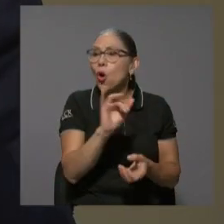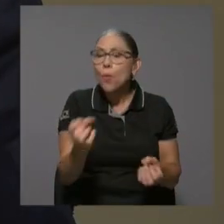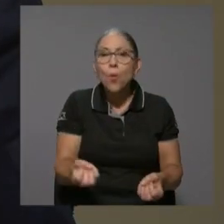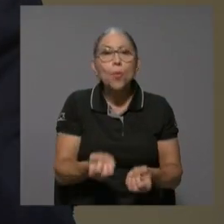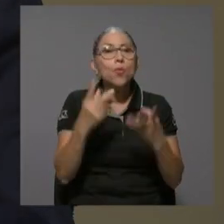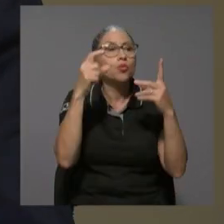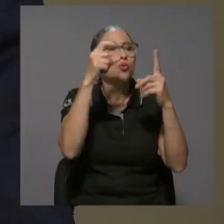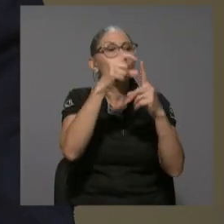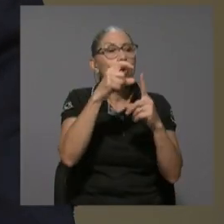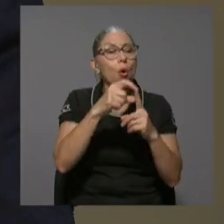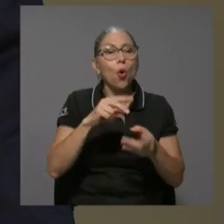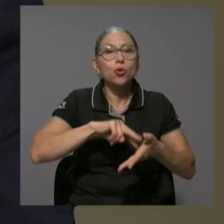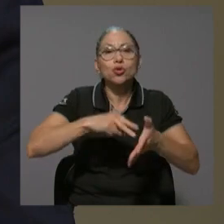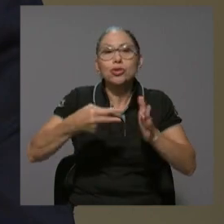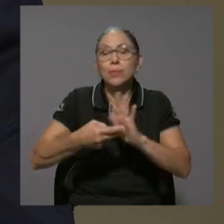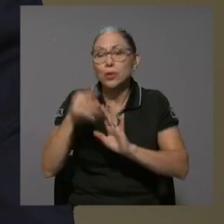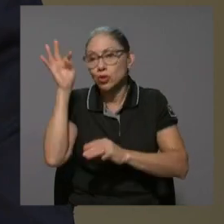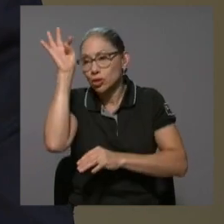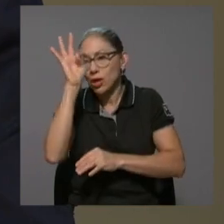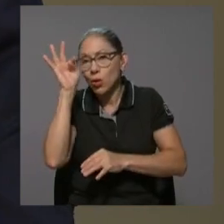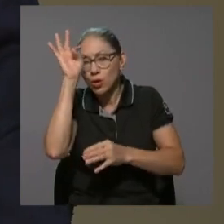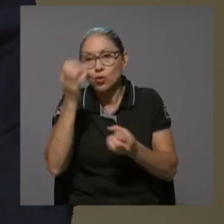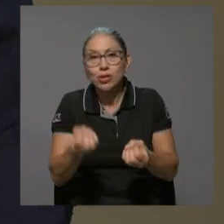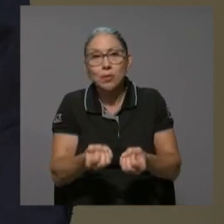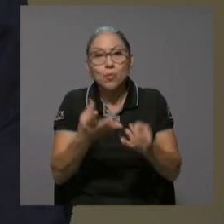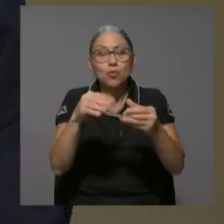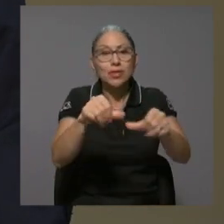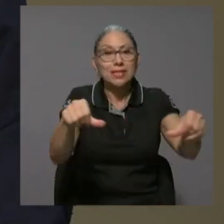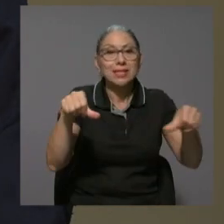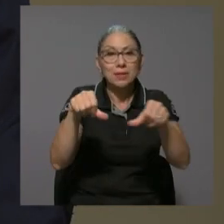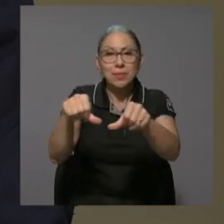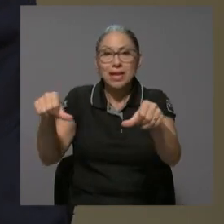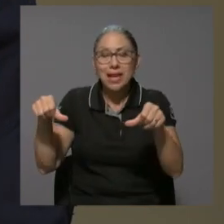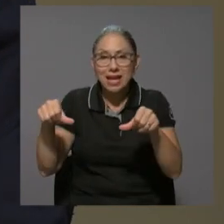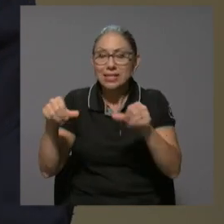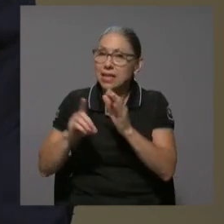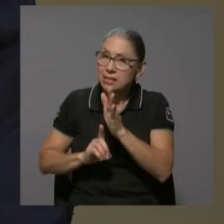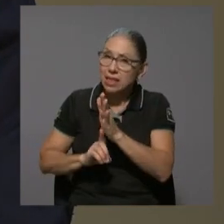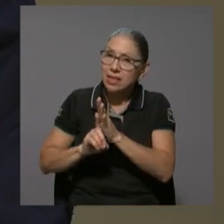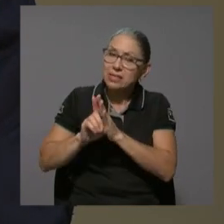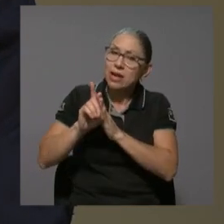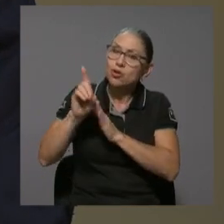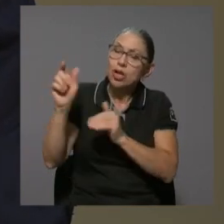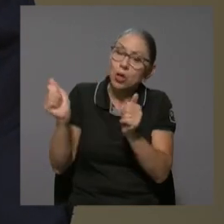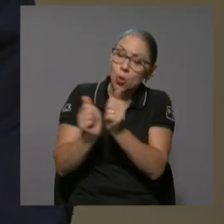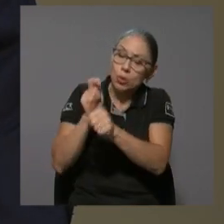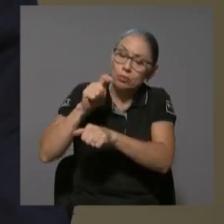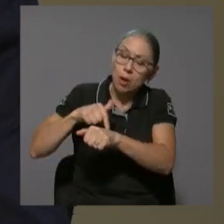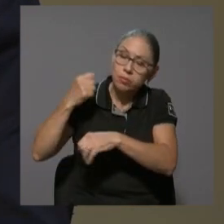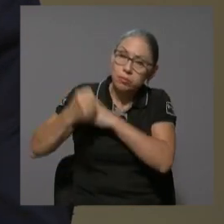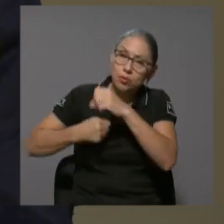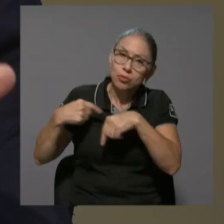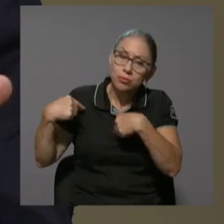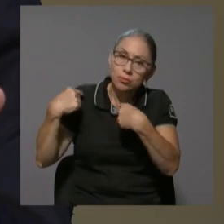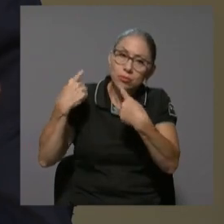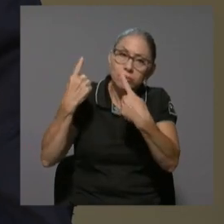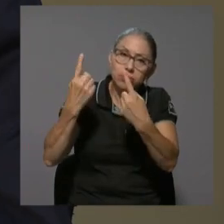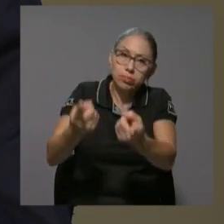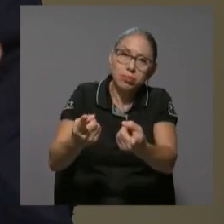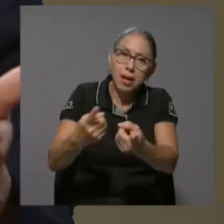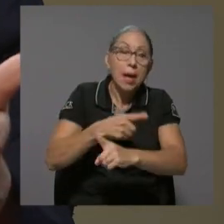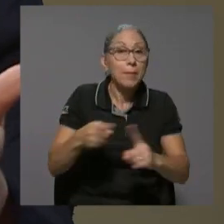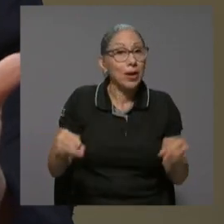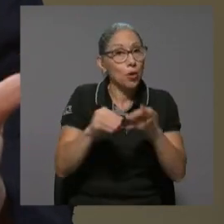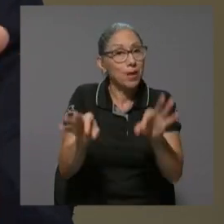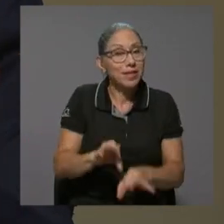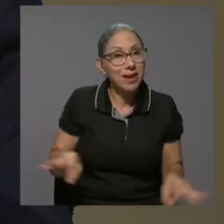tantas disciplinas, se han desarrollado a lo largo de los años, pero muchos de ellos, los más relevantes, siguen manteniendo vigencia y